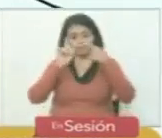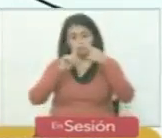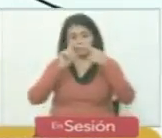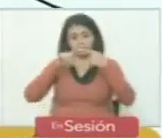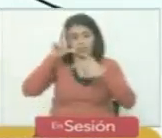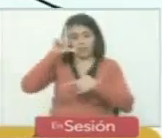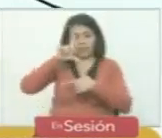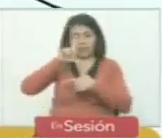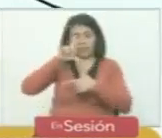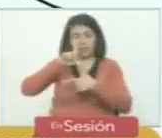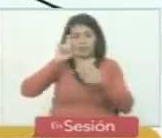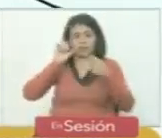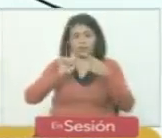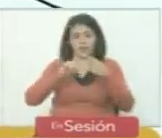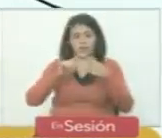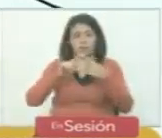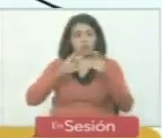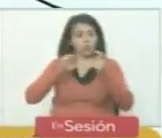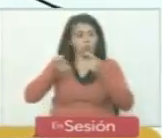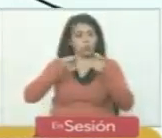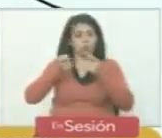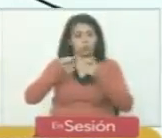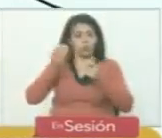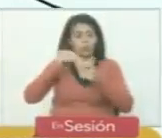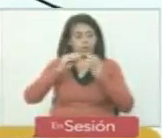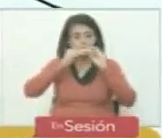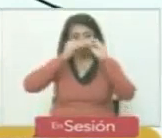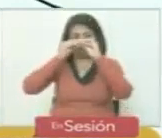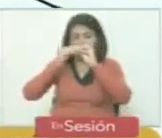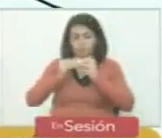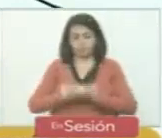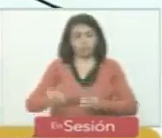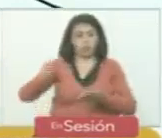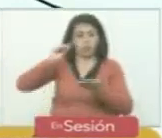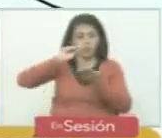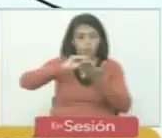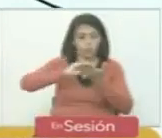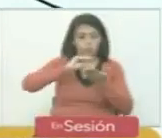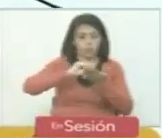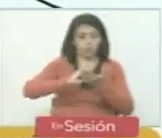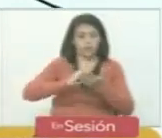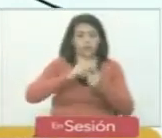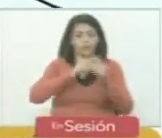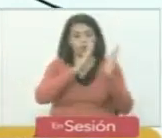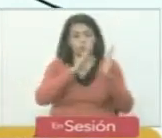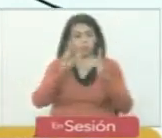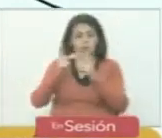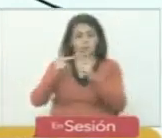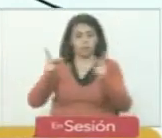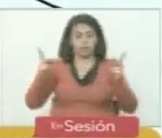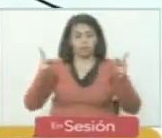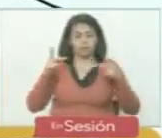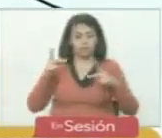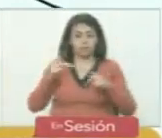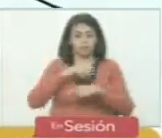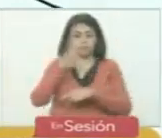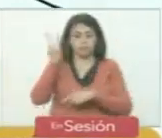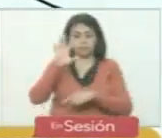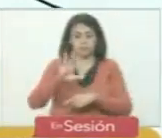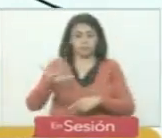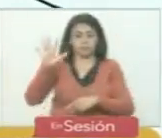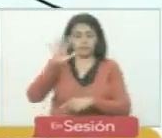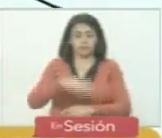América Latina en el control, mantenimiento, restablecimiento del orden público en